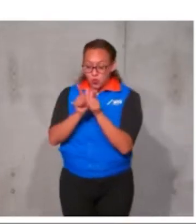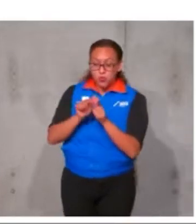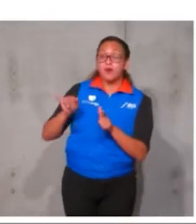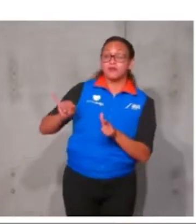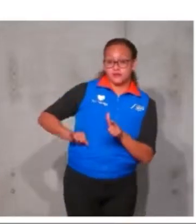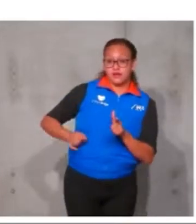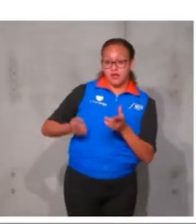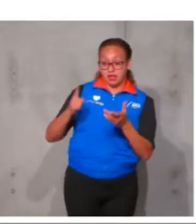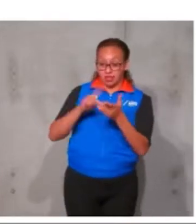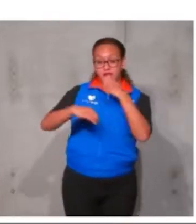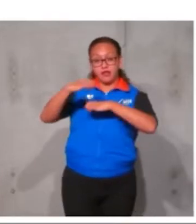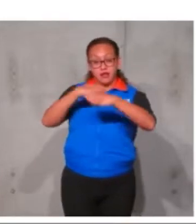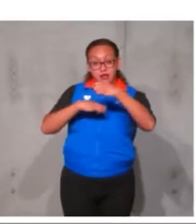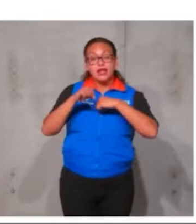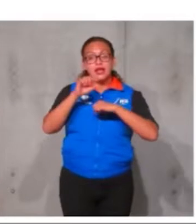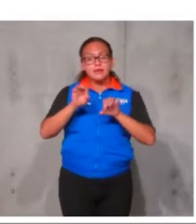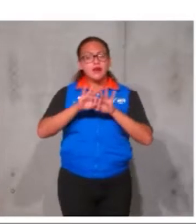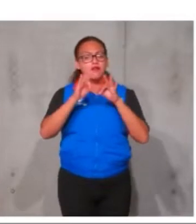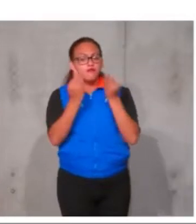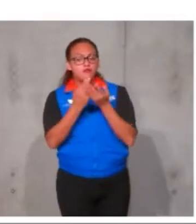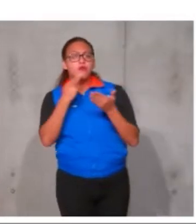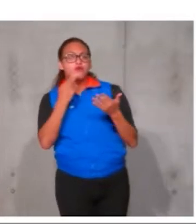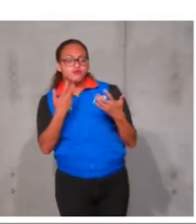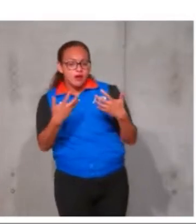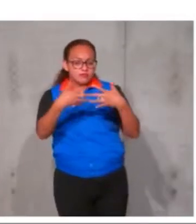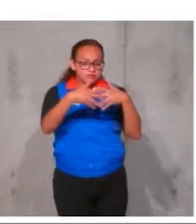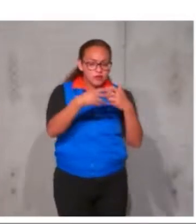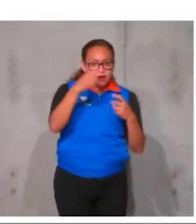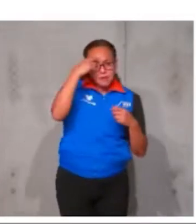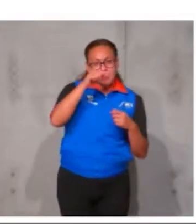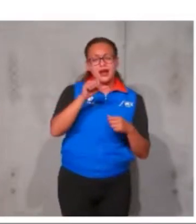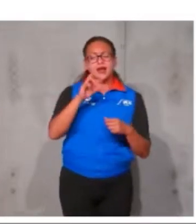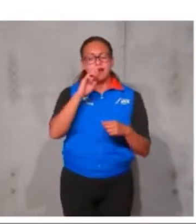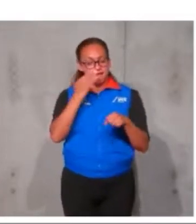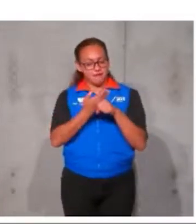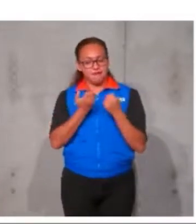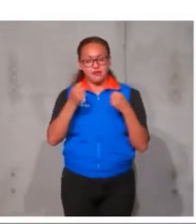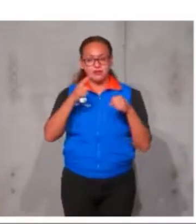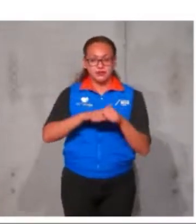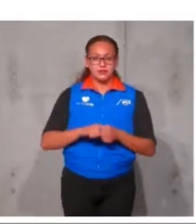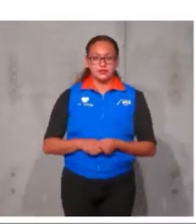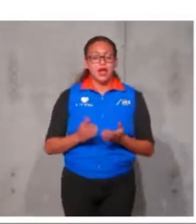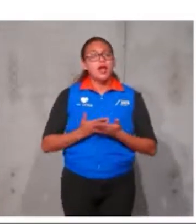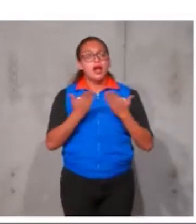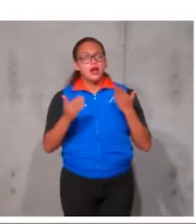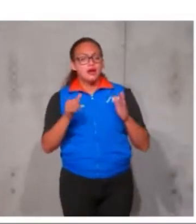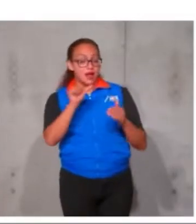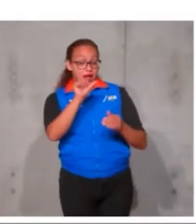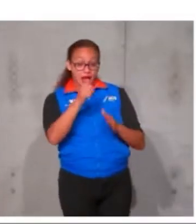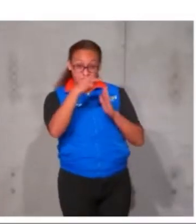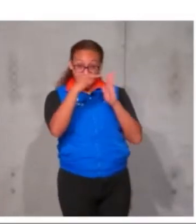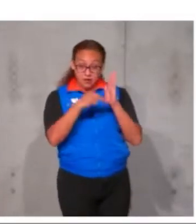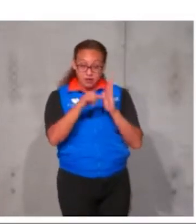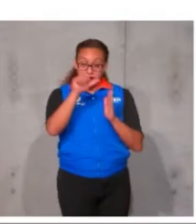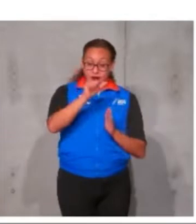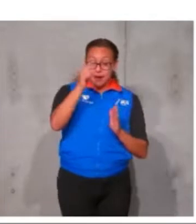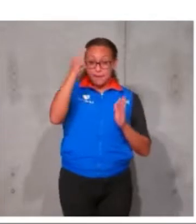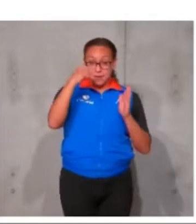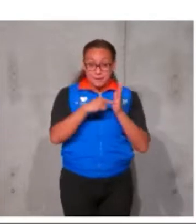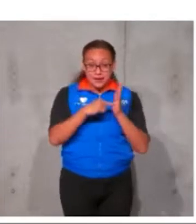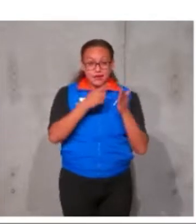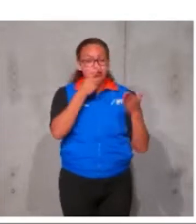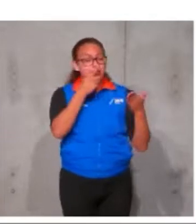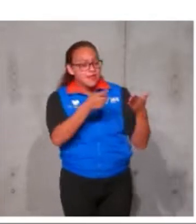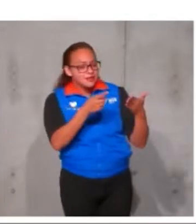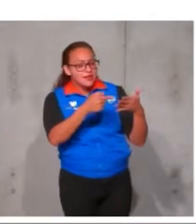de interés y también con la forma de implementación de la responsabilidad social. Entonces, la norma A1000